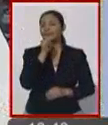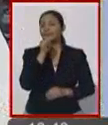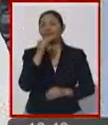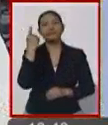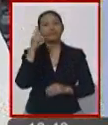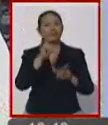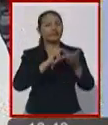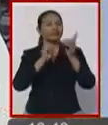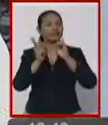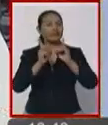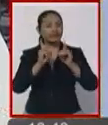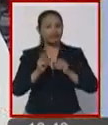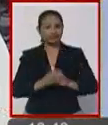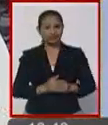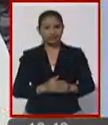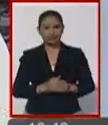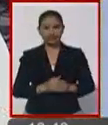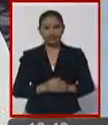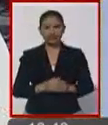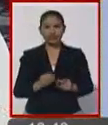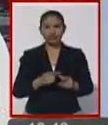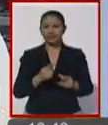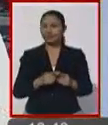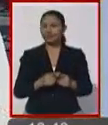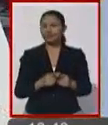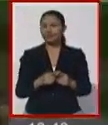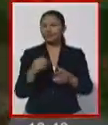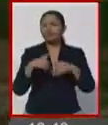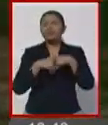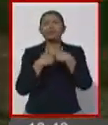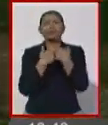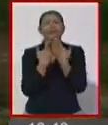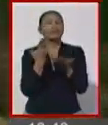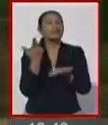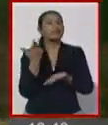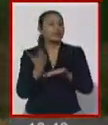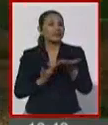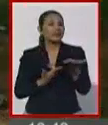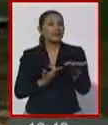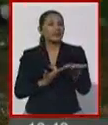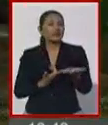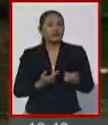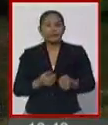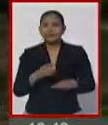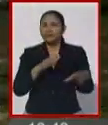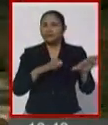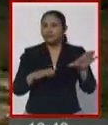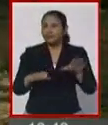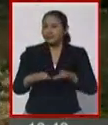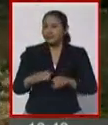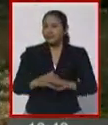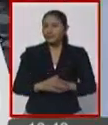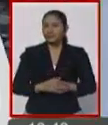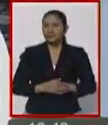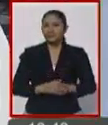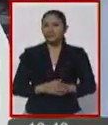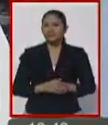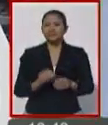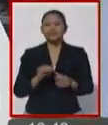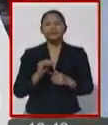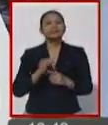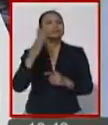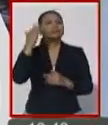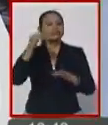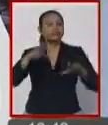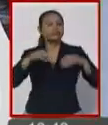exclusivamente deportivo. Entonces, no sé cómo logró o qué fue lo que hizo hoy, o por